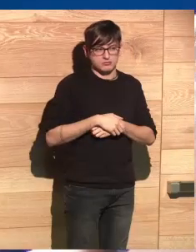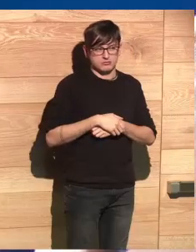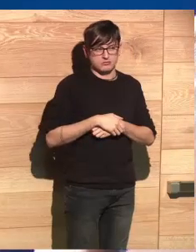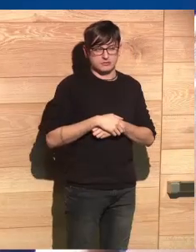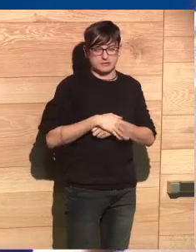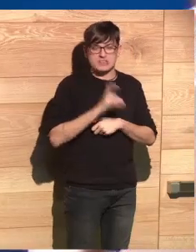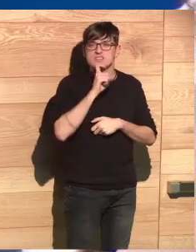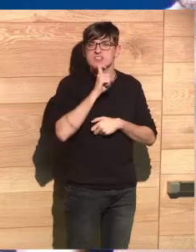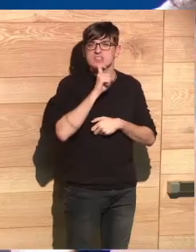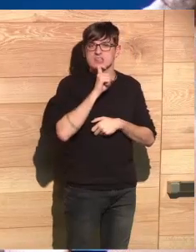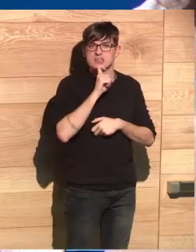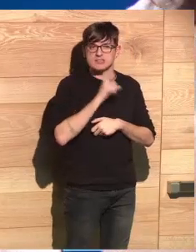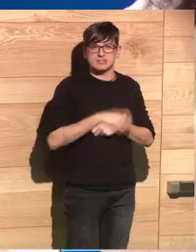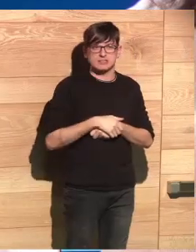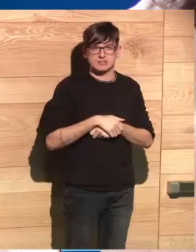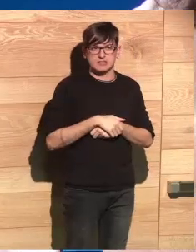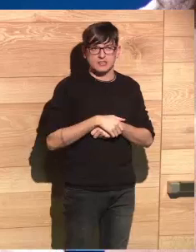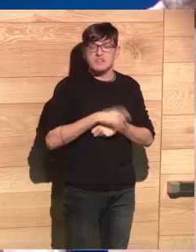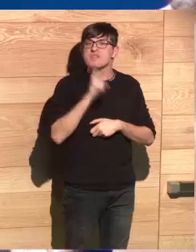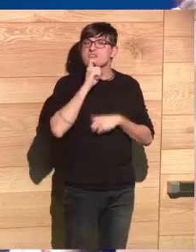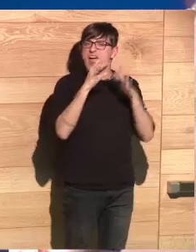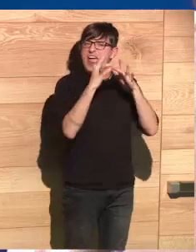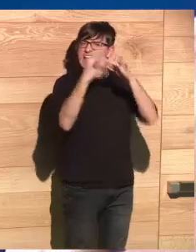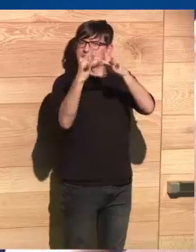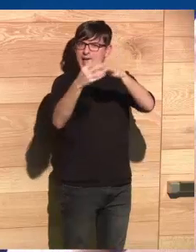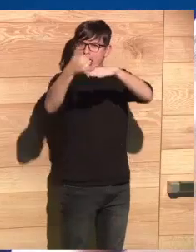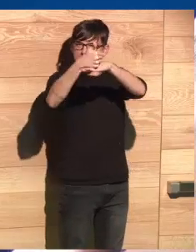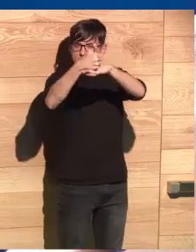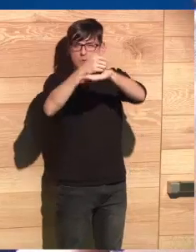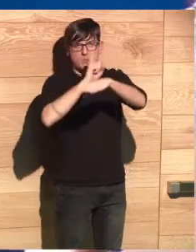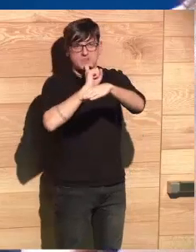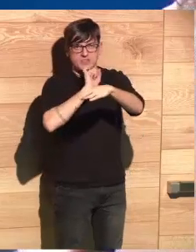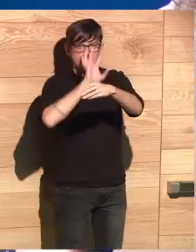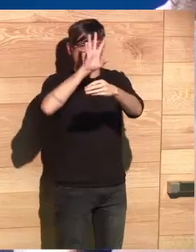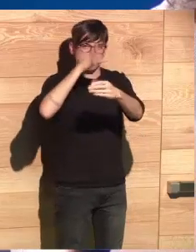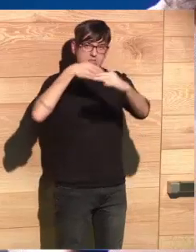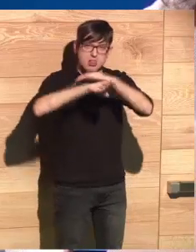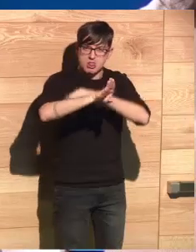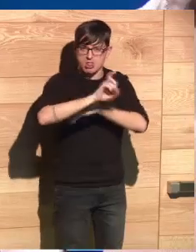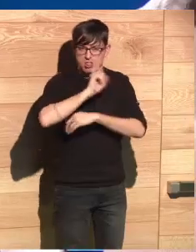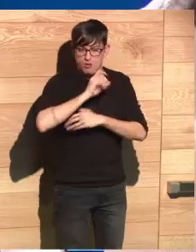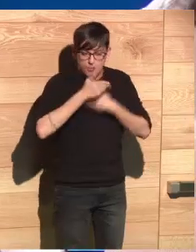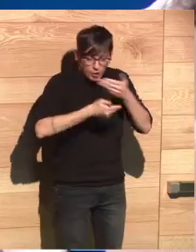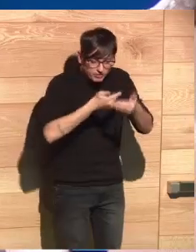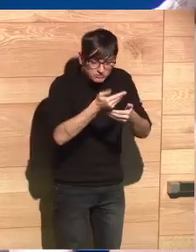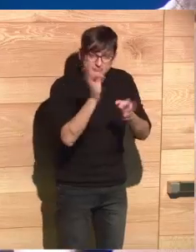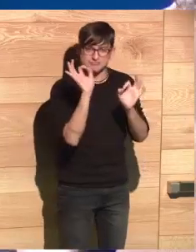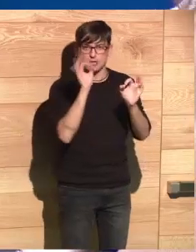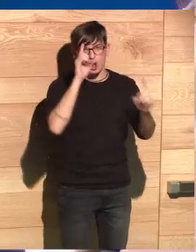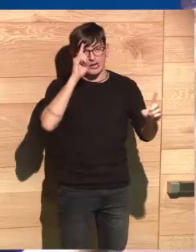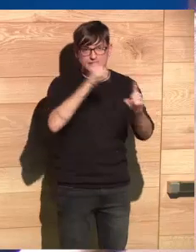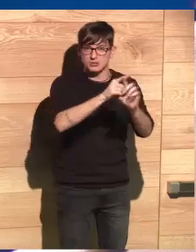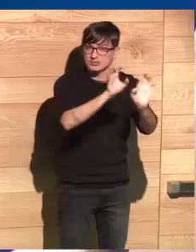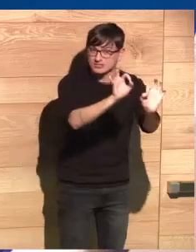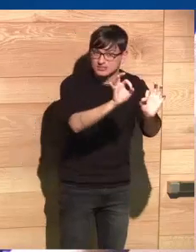y va a ser difícil es difícil llegar ahí, ¿no? Entonces yo lo que les diría es que el proceso es el objetivo. El objetivo no